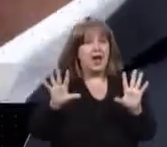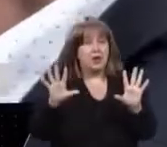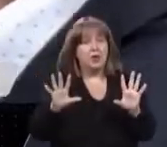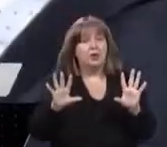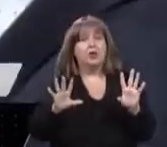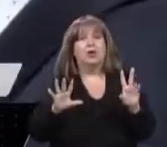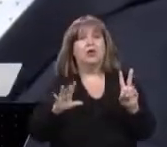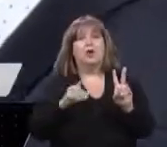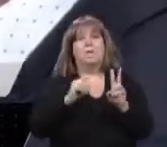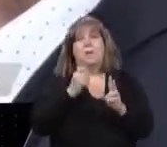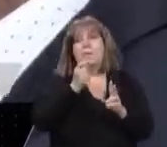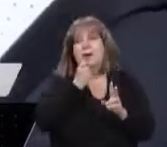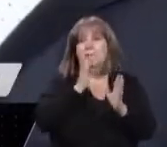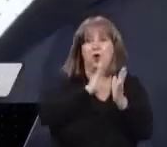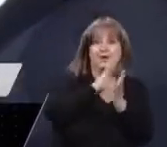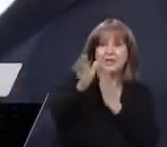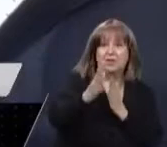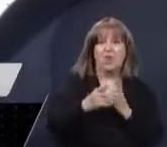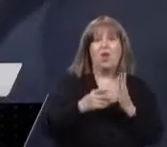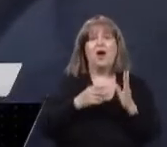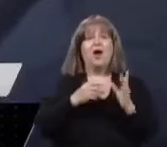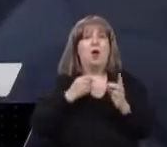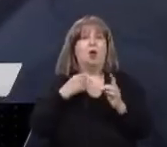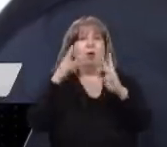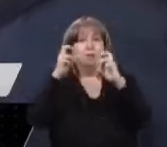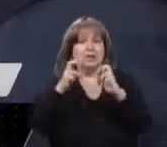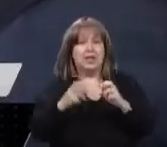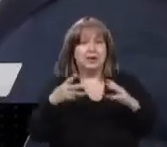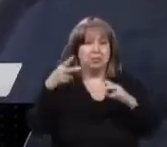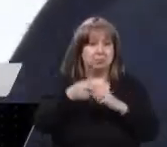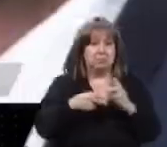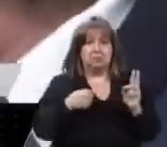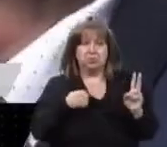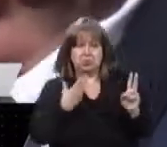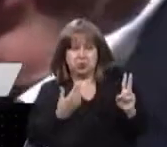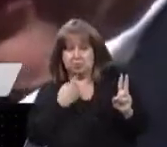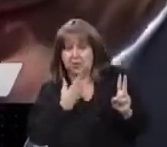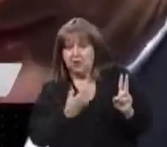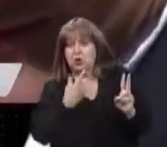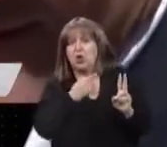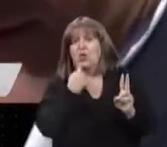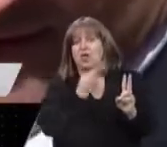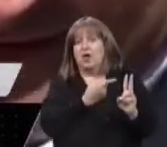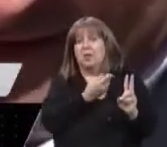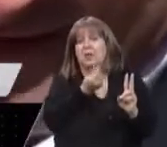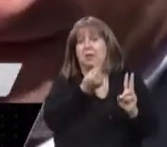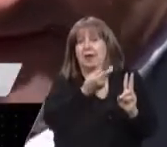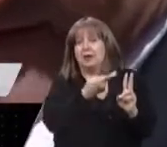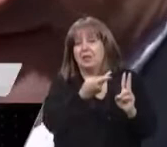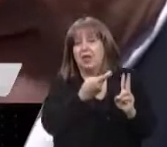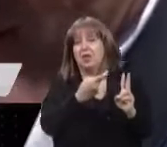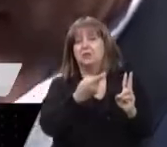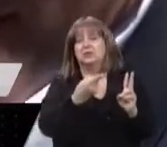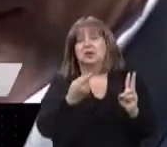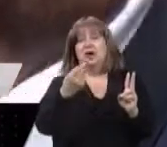como el peligro de fuga o el de entorpecimiento de investigación, que no veo ni en la personalidad ni en los recursos con los que cuenta